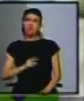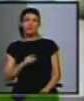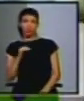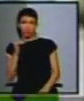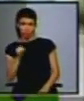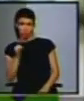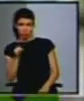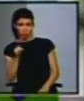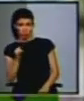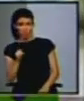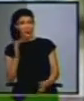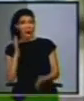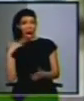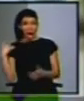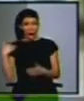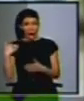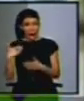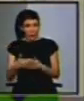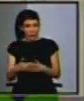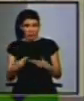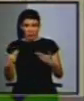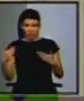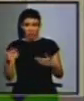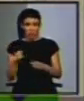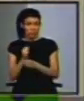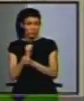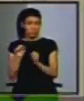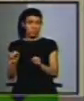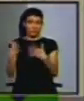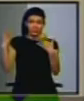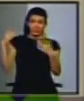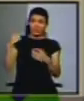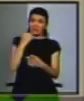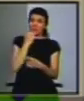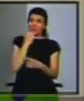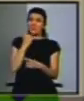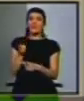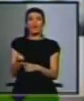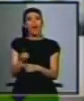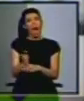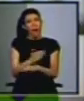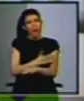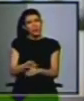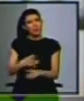yo le digo, hasta el día que explotó esto conmigo era honorable. Yo le digo, los hijos de